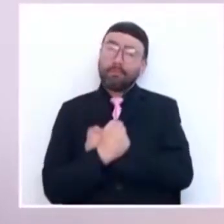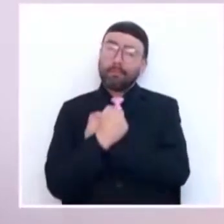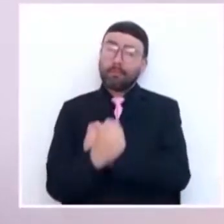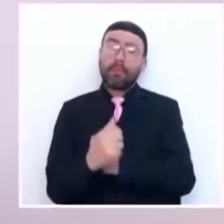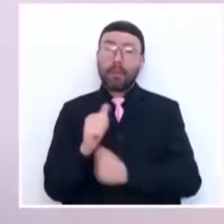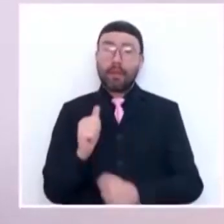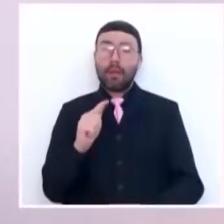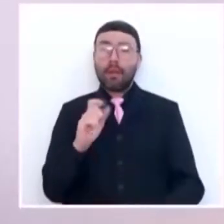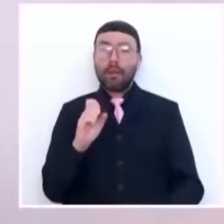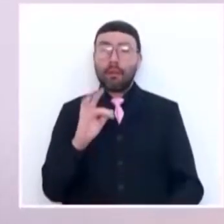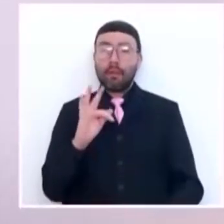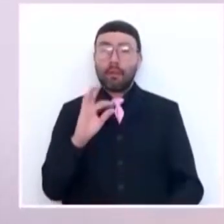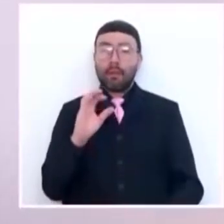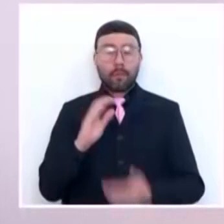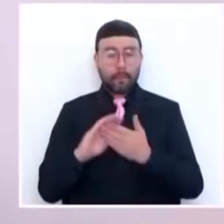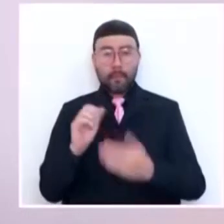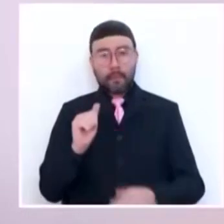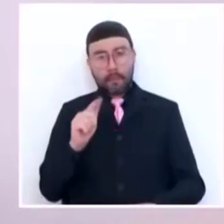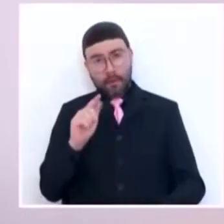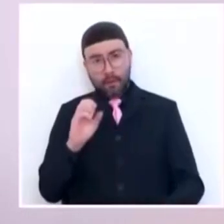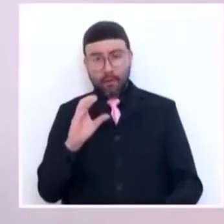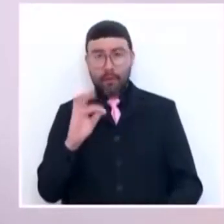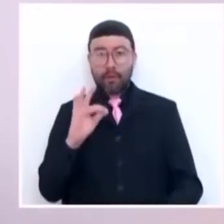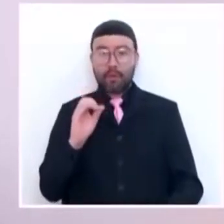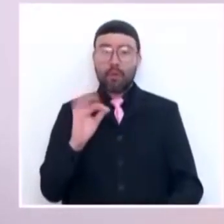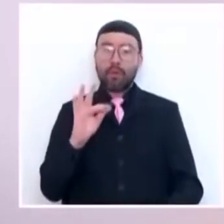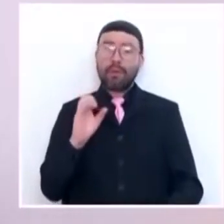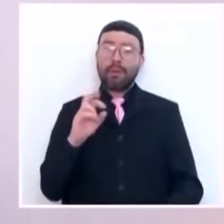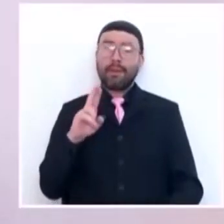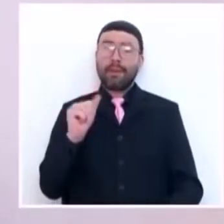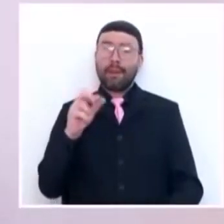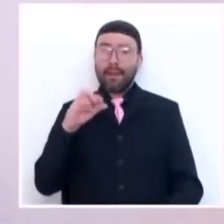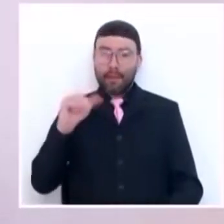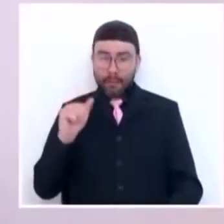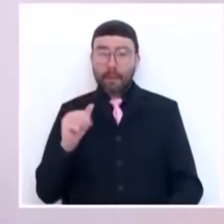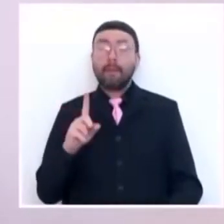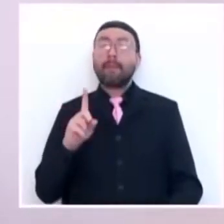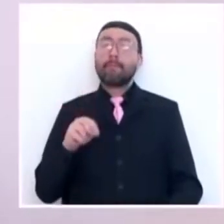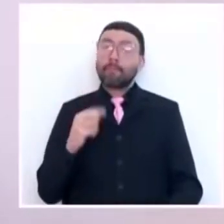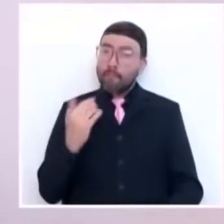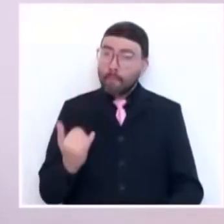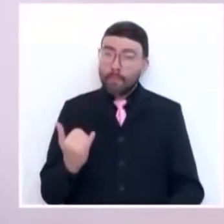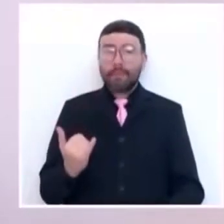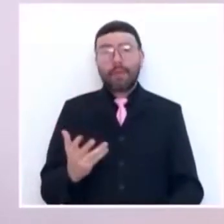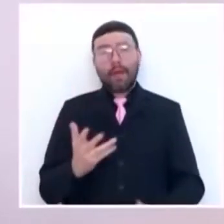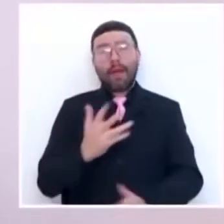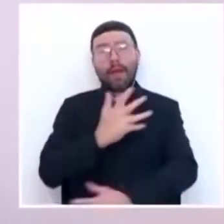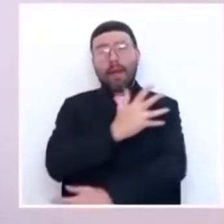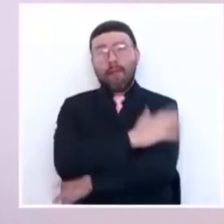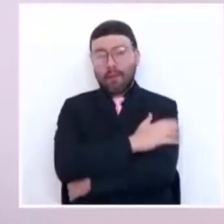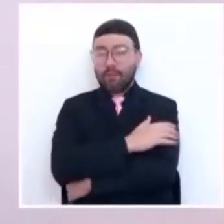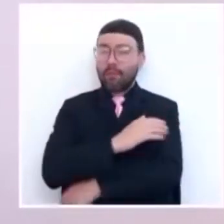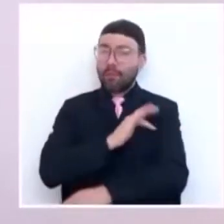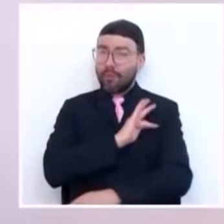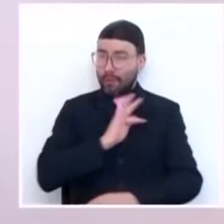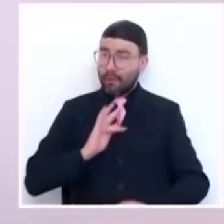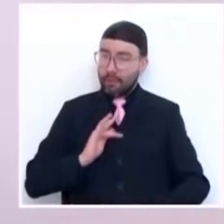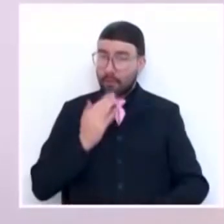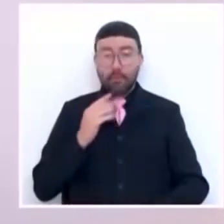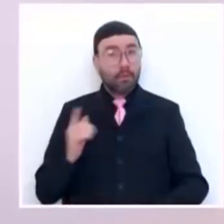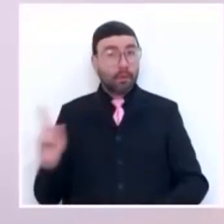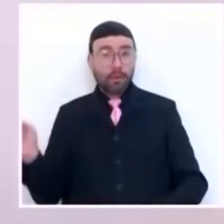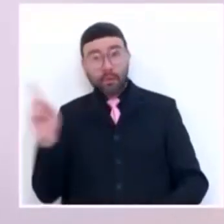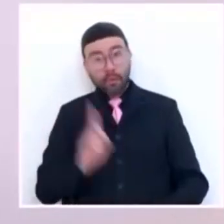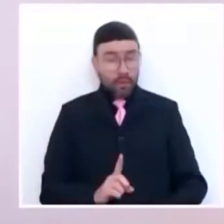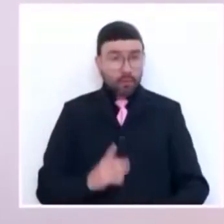que lo enseña usted allá, que es la abrazoterapia. Y la doctora Patricia no vino hoy corriendo desde Pereira a